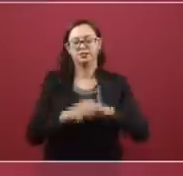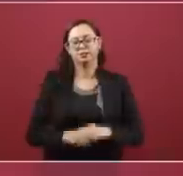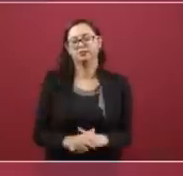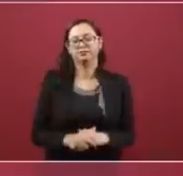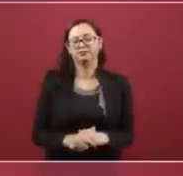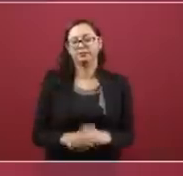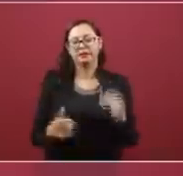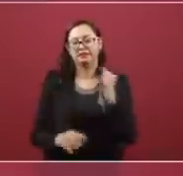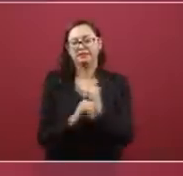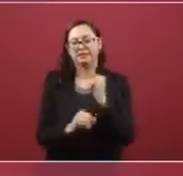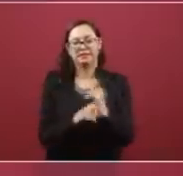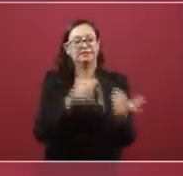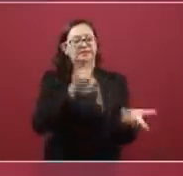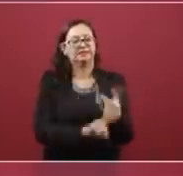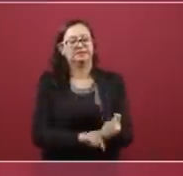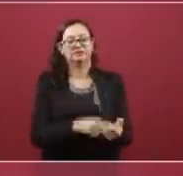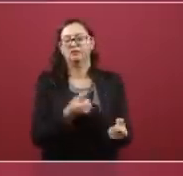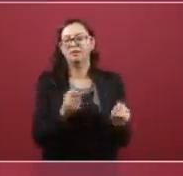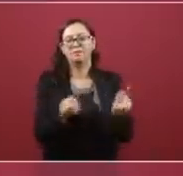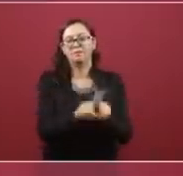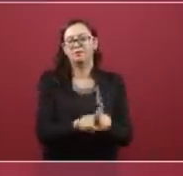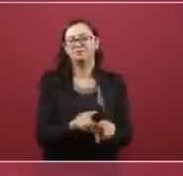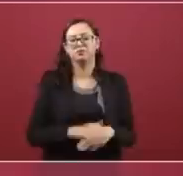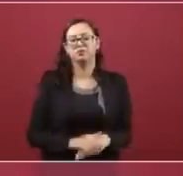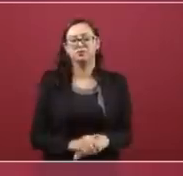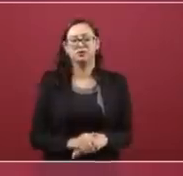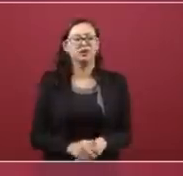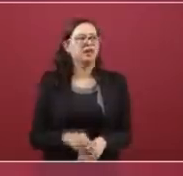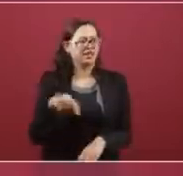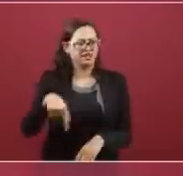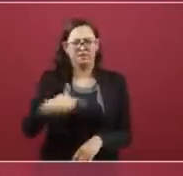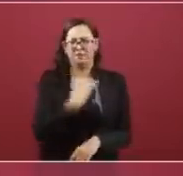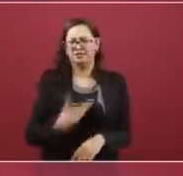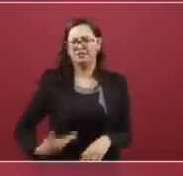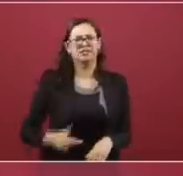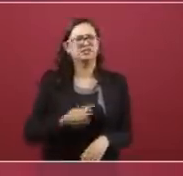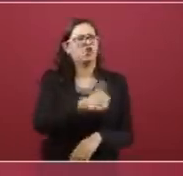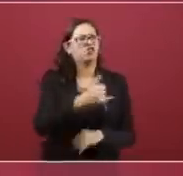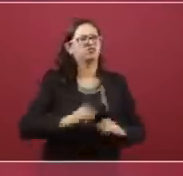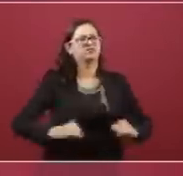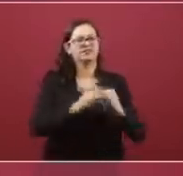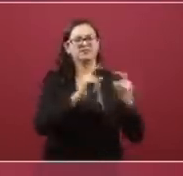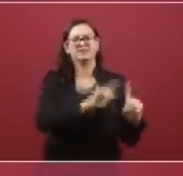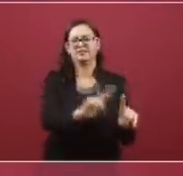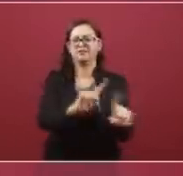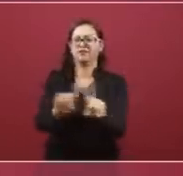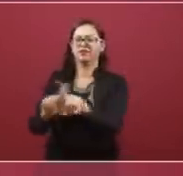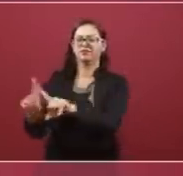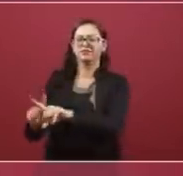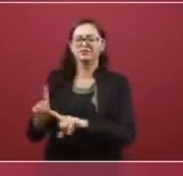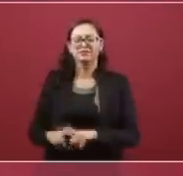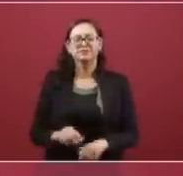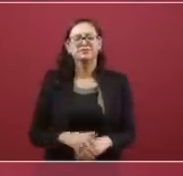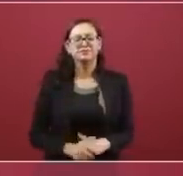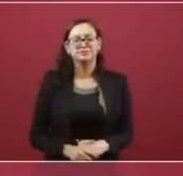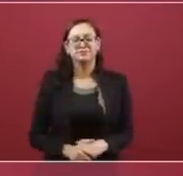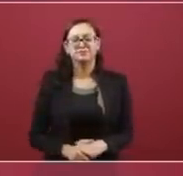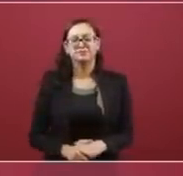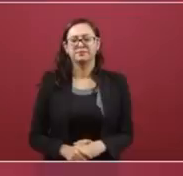De internet. De aquí de presidencia y de todas las para